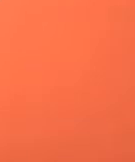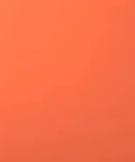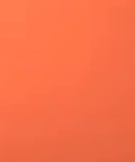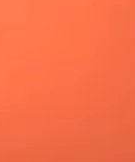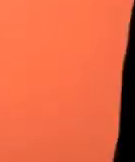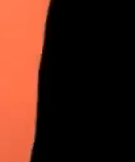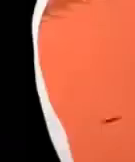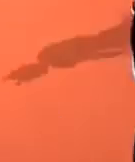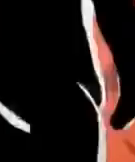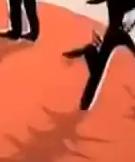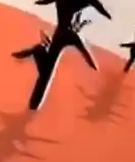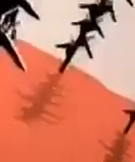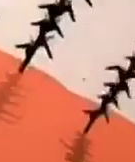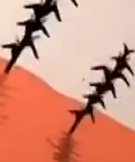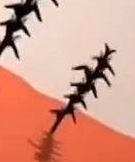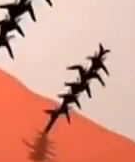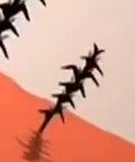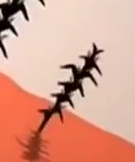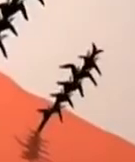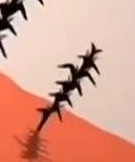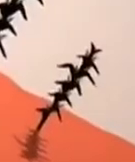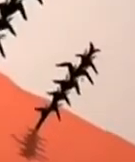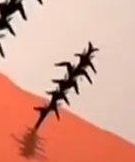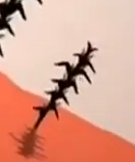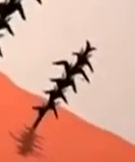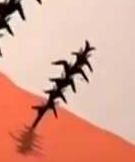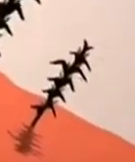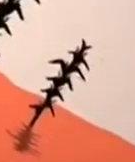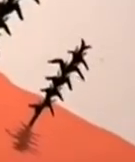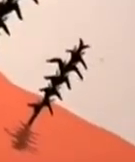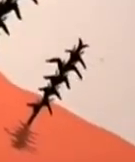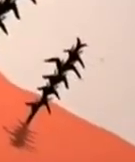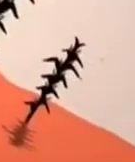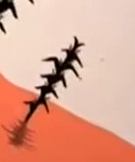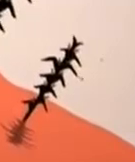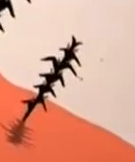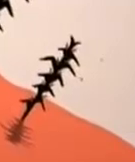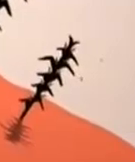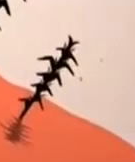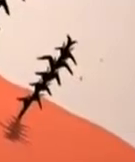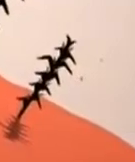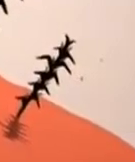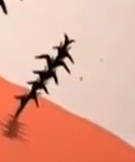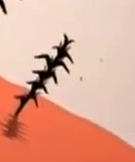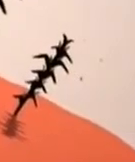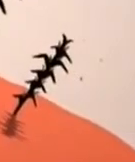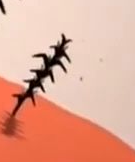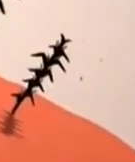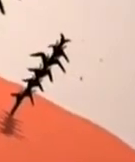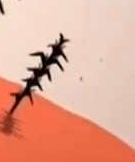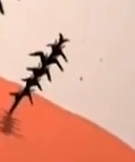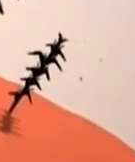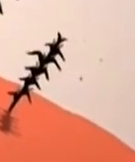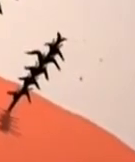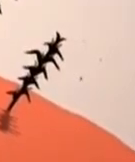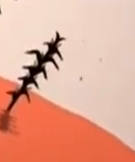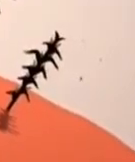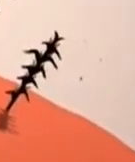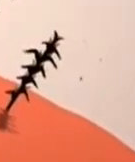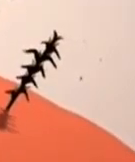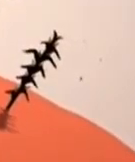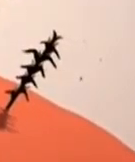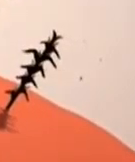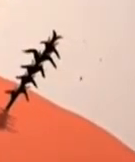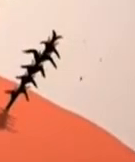miraha. Angi pengi yenzo kai, arabati yashki de shim hetzi, pandam ingura hyadi.